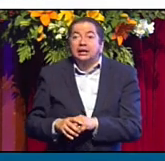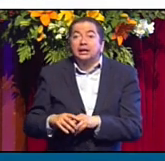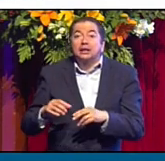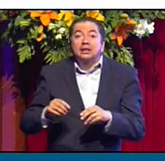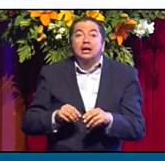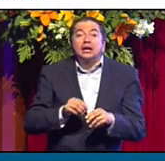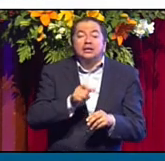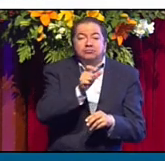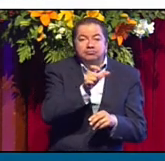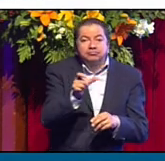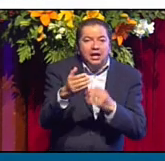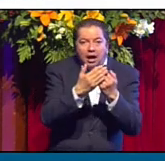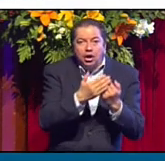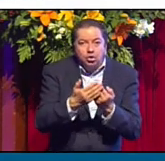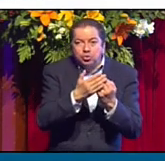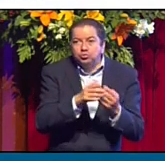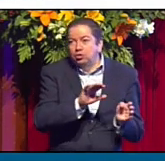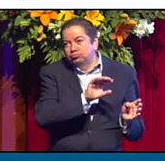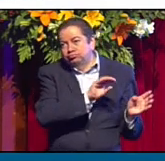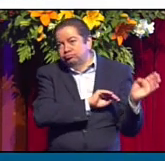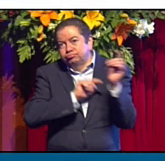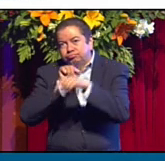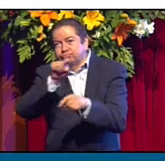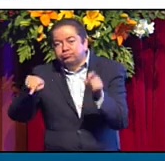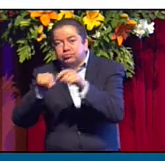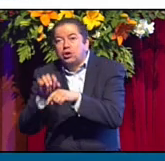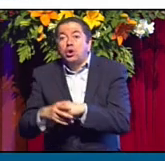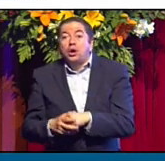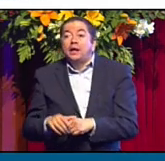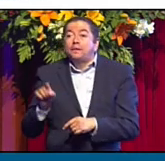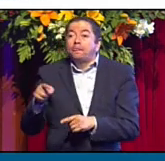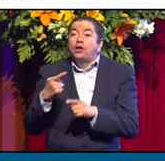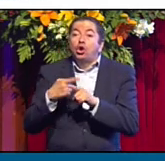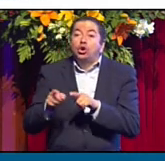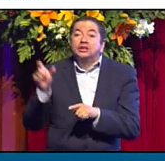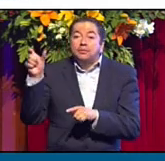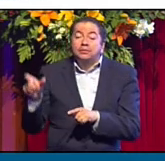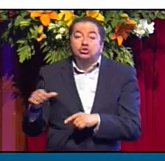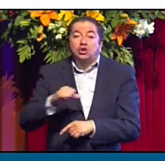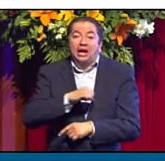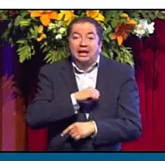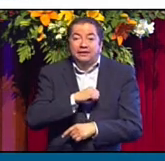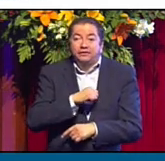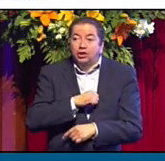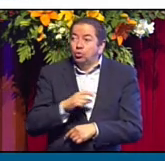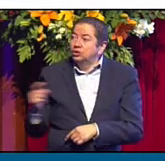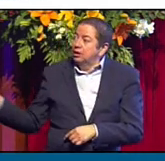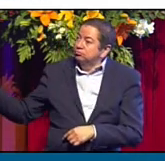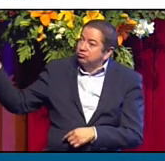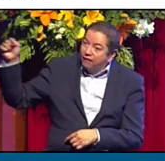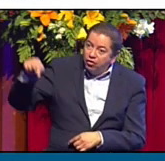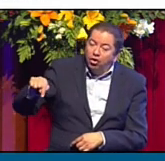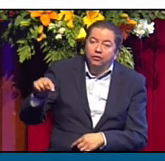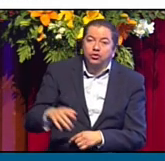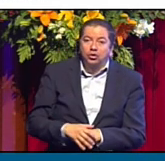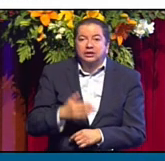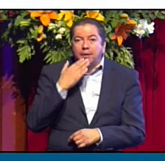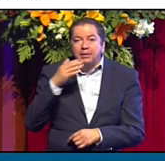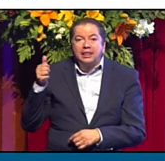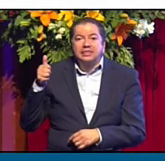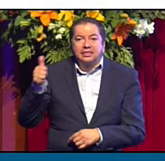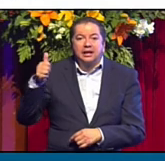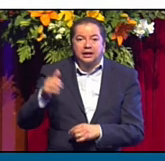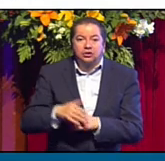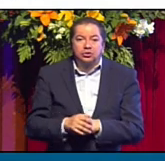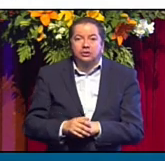donde tenemos otro vicuñense que volvió, David, que volvió y que es director efectivamente de este establecimiento. Reparaciones